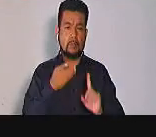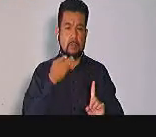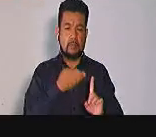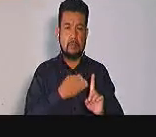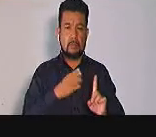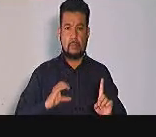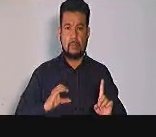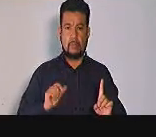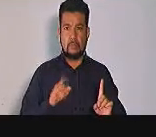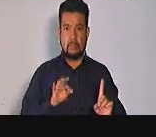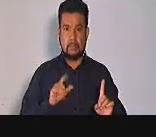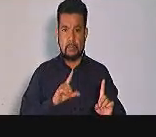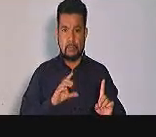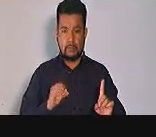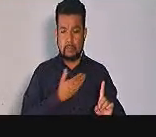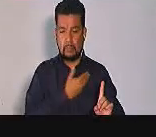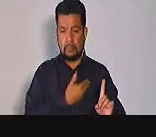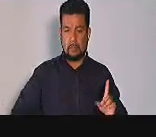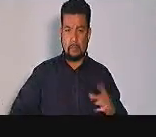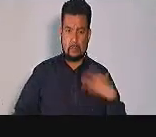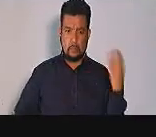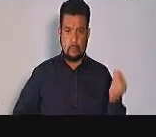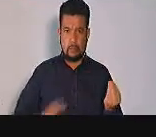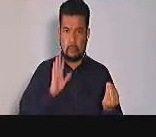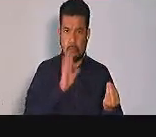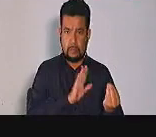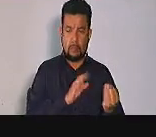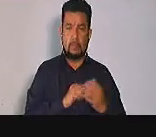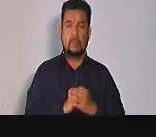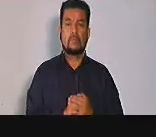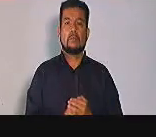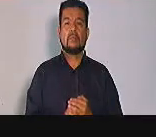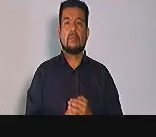concejal Arturo Castillo, presidente de la corporación.